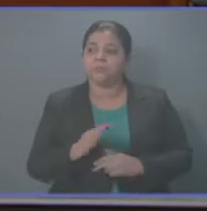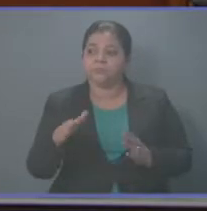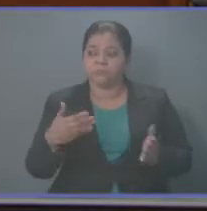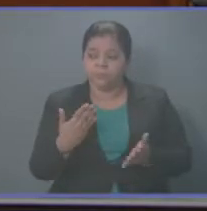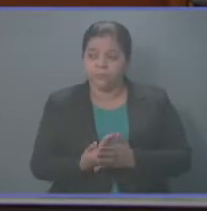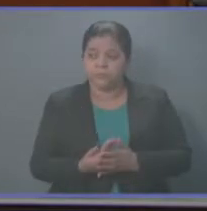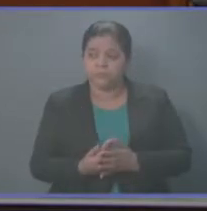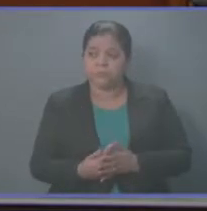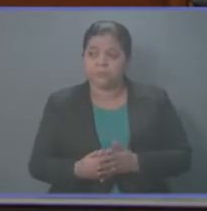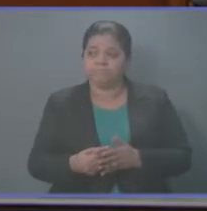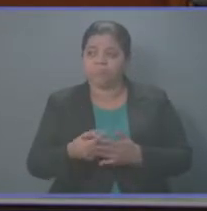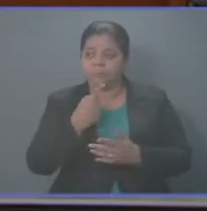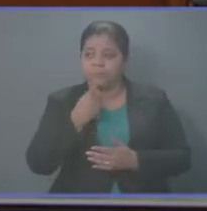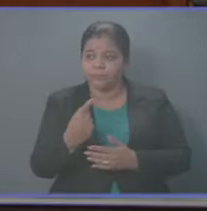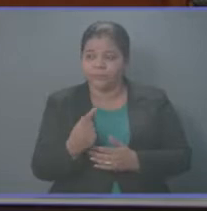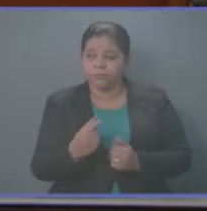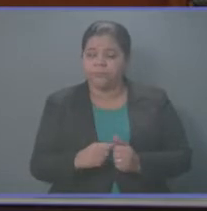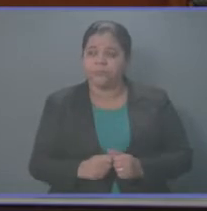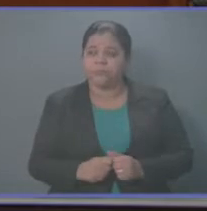fundamentarla, aduce